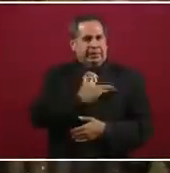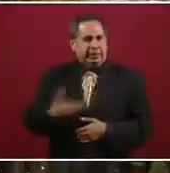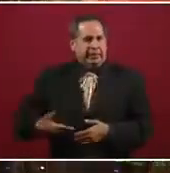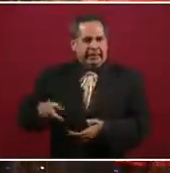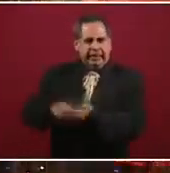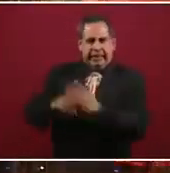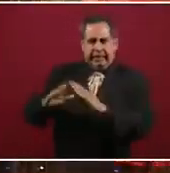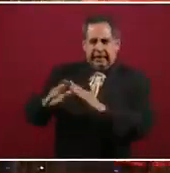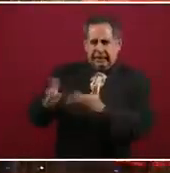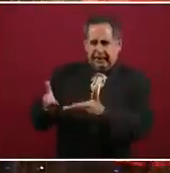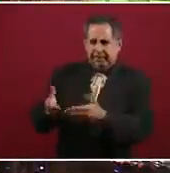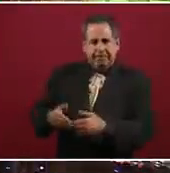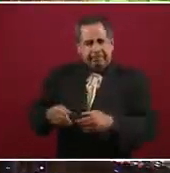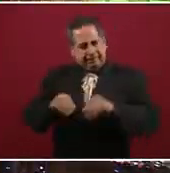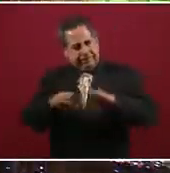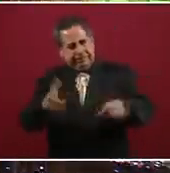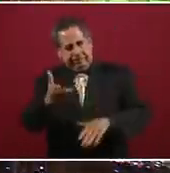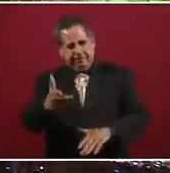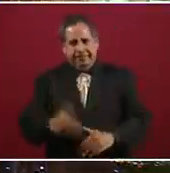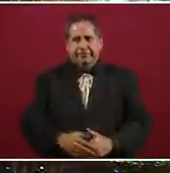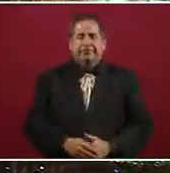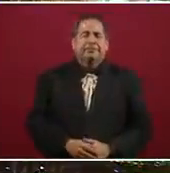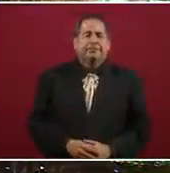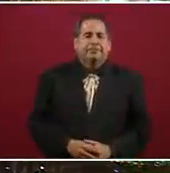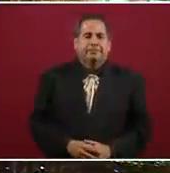esta crónica desde el Zócalo.